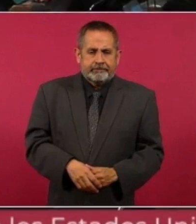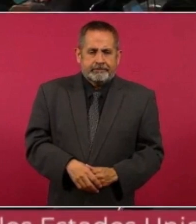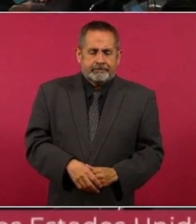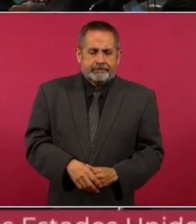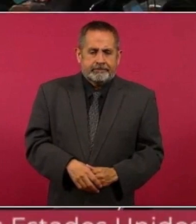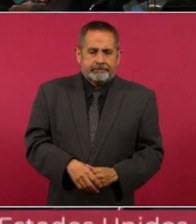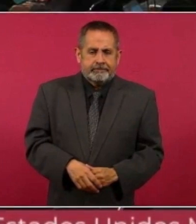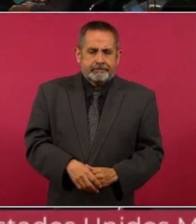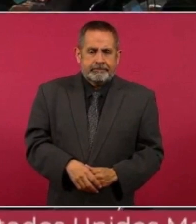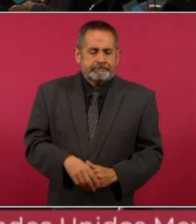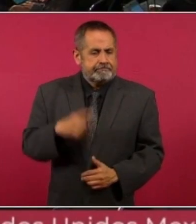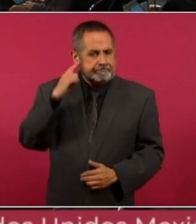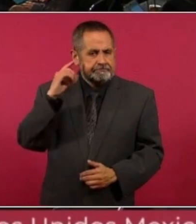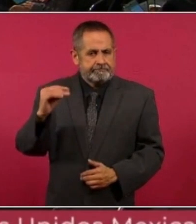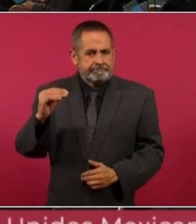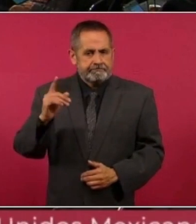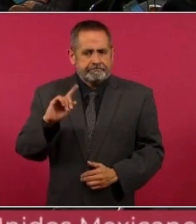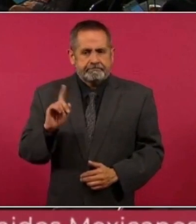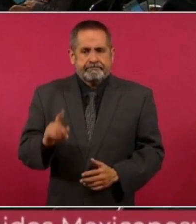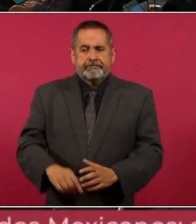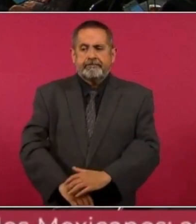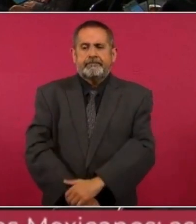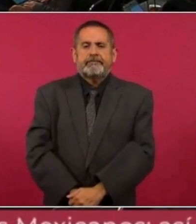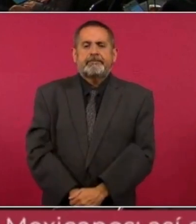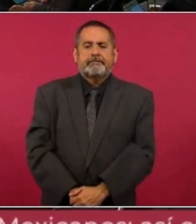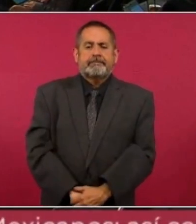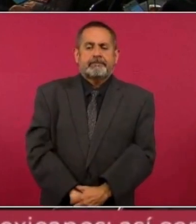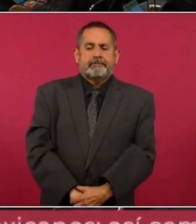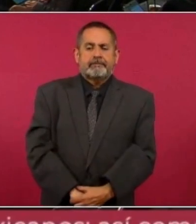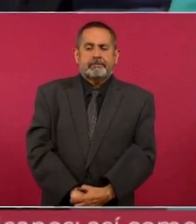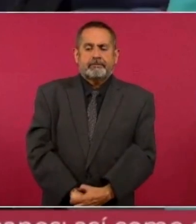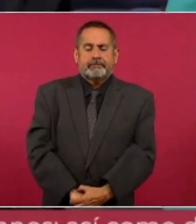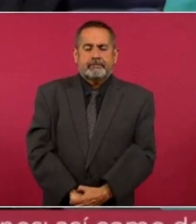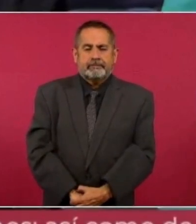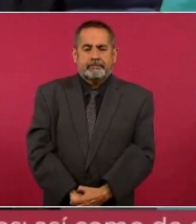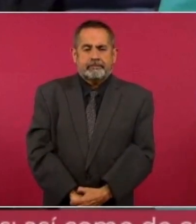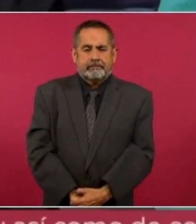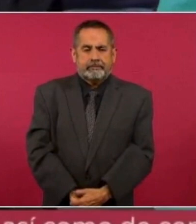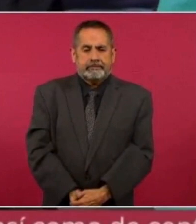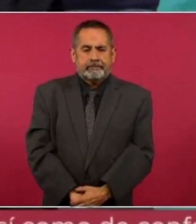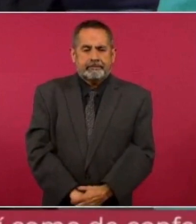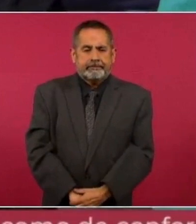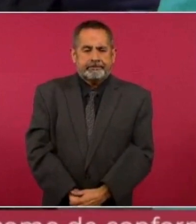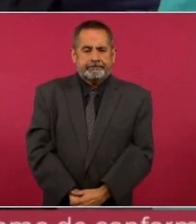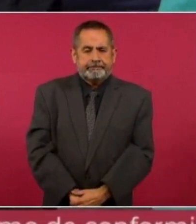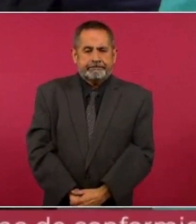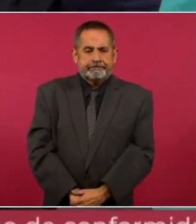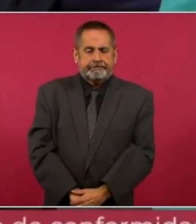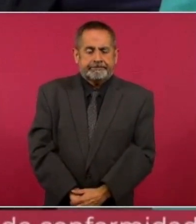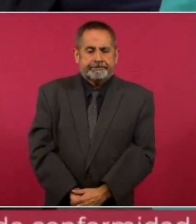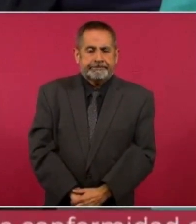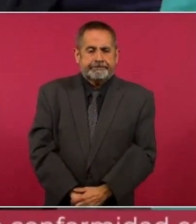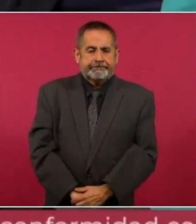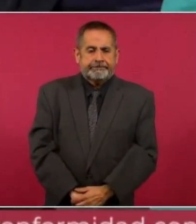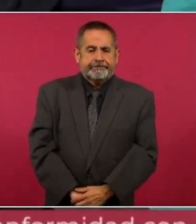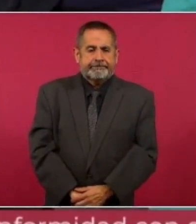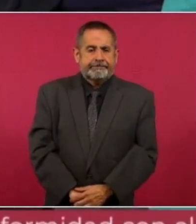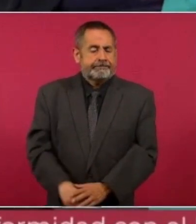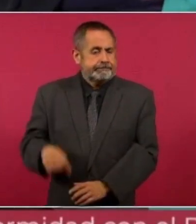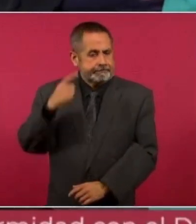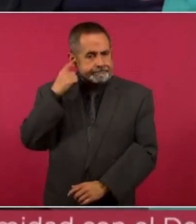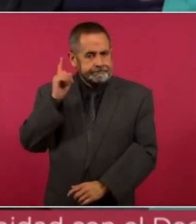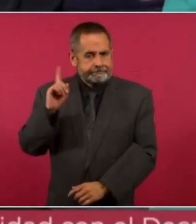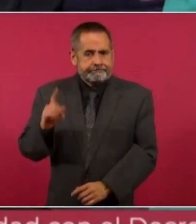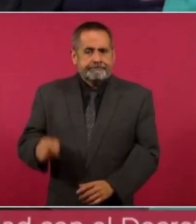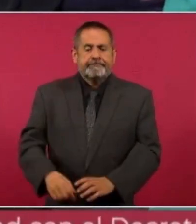no tenga ya fuerza y que ya no pueda opinar en temas de electorales de los